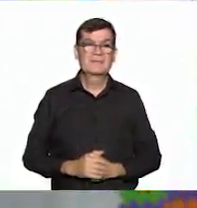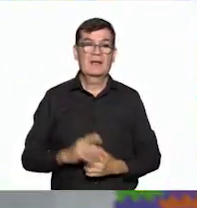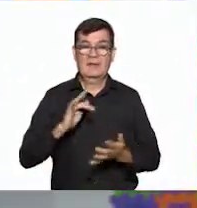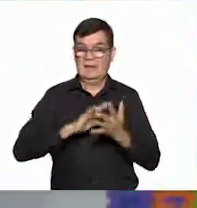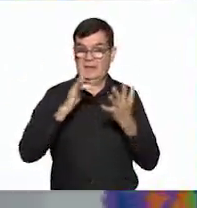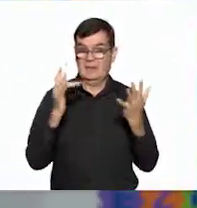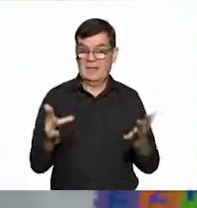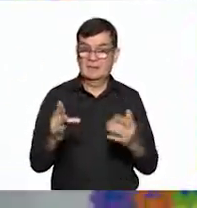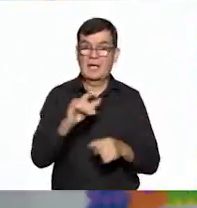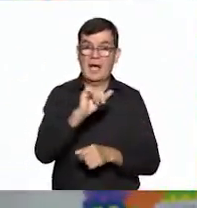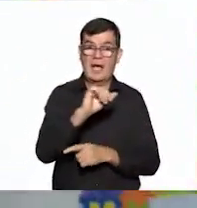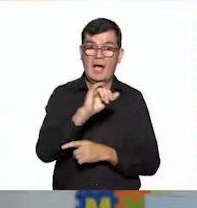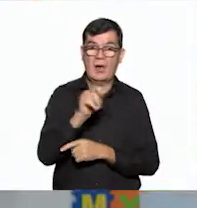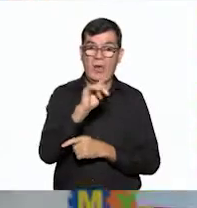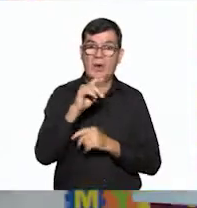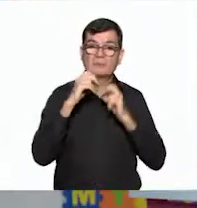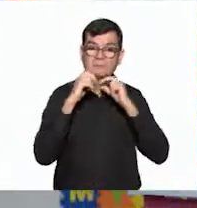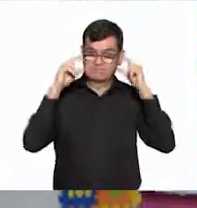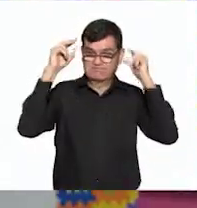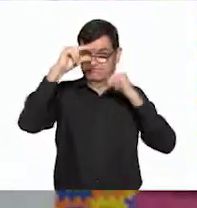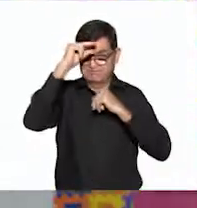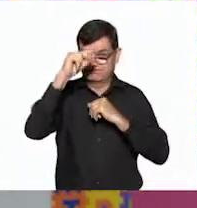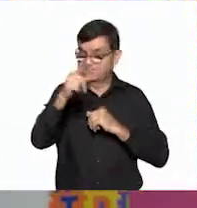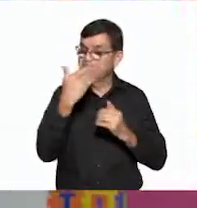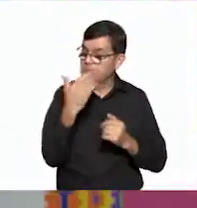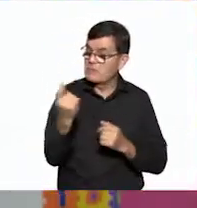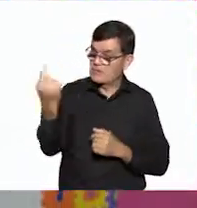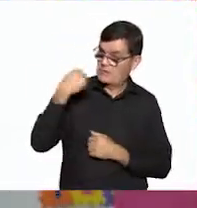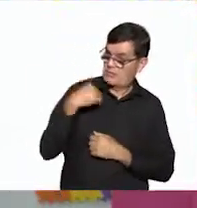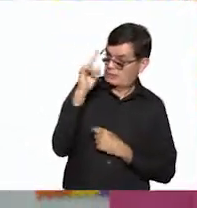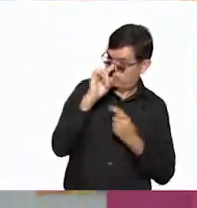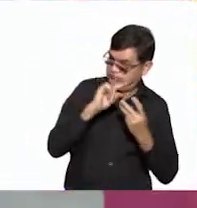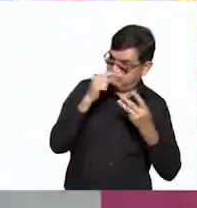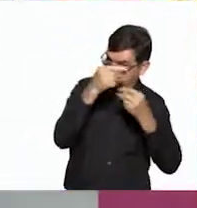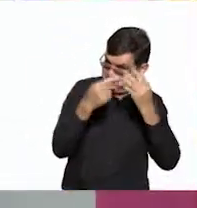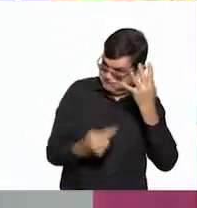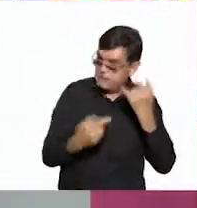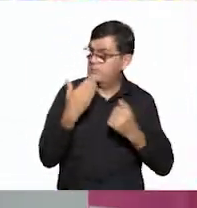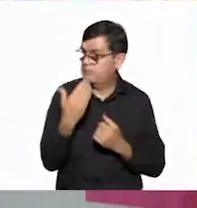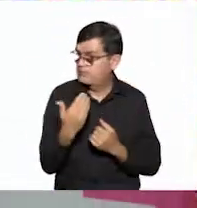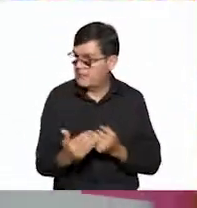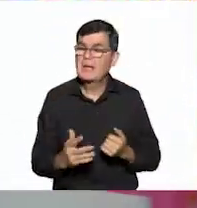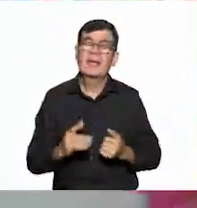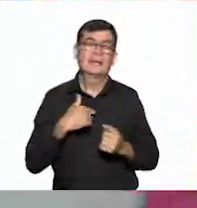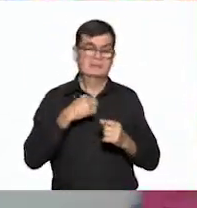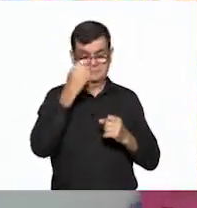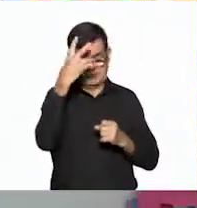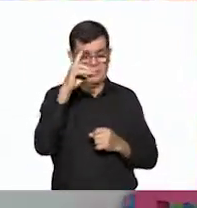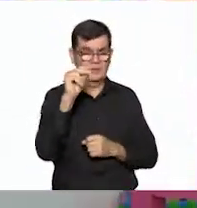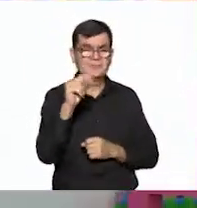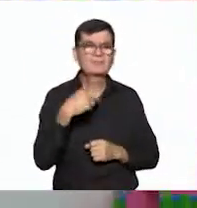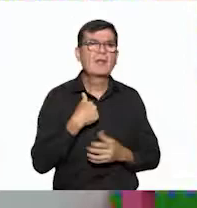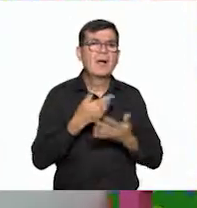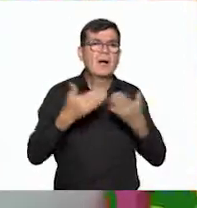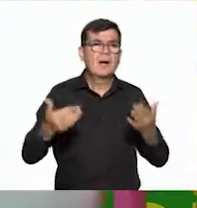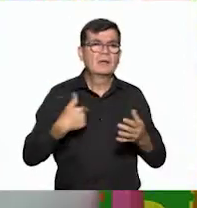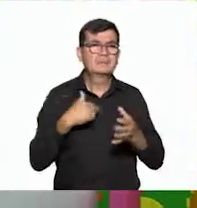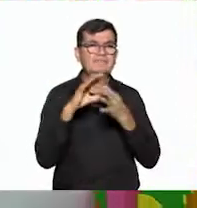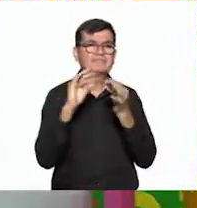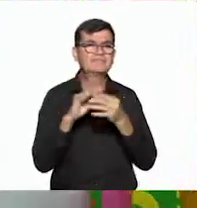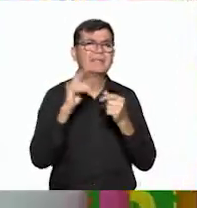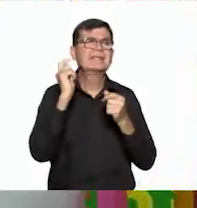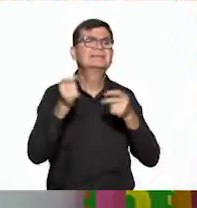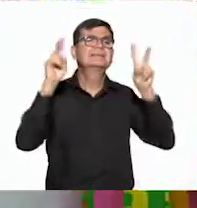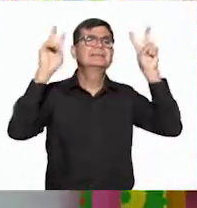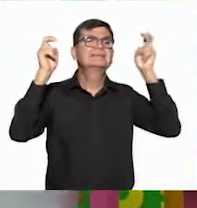Muchas gracias, Ajolisto. Qué importante es seguir con esas recomendaciones, ¿verdad, niñas y niños? ¡Sí! Que no se nos olvide. Oigan, ahora sí ya les puedo platicar de